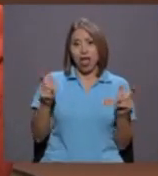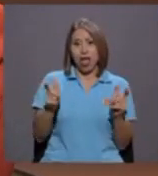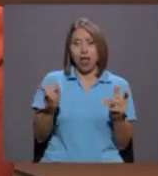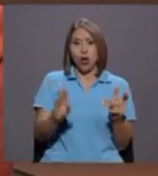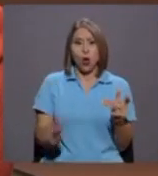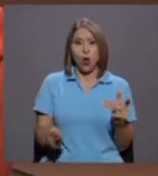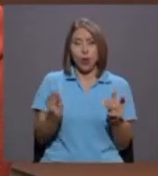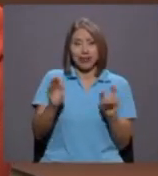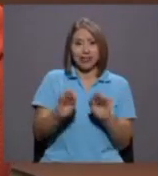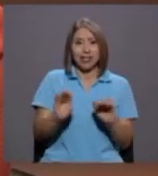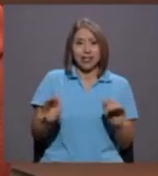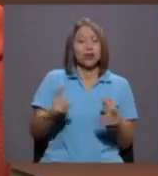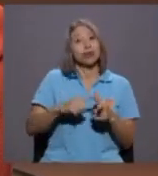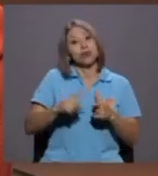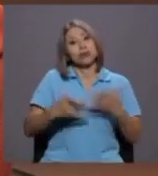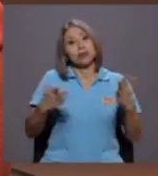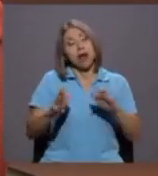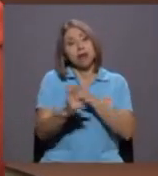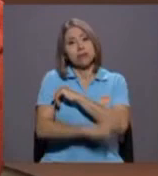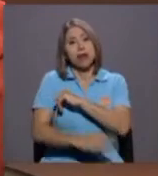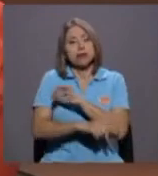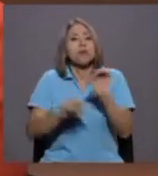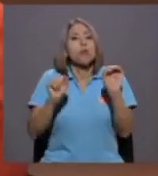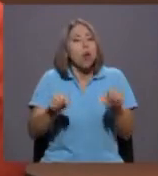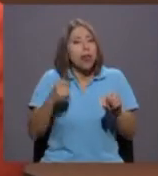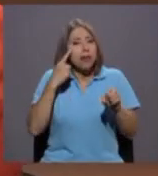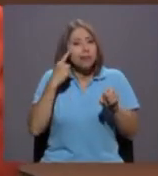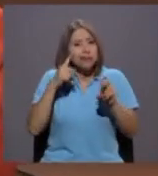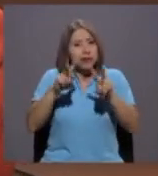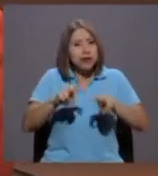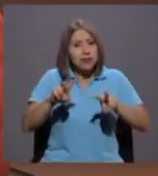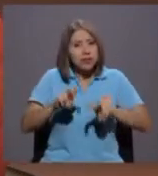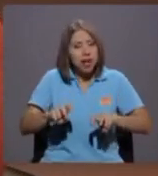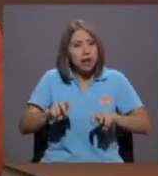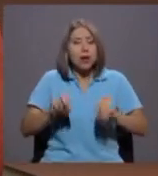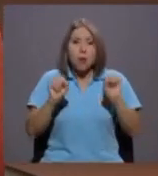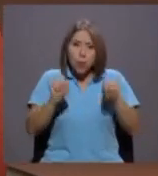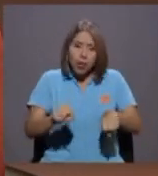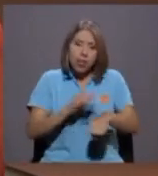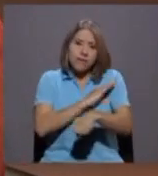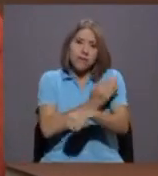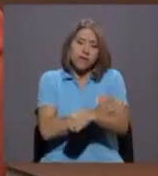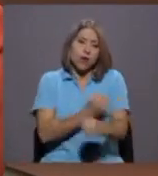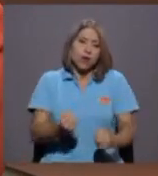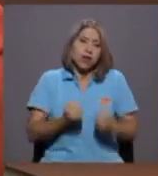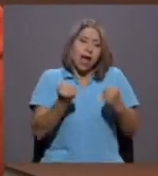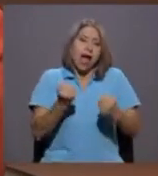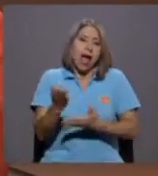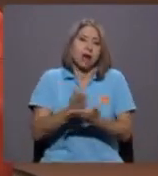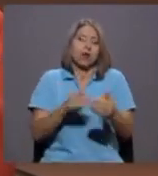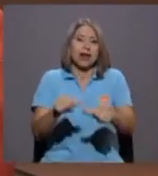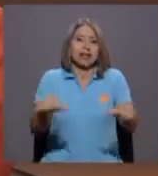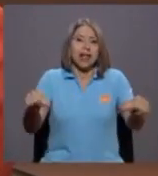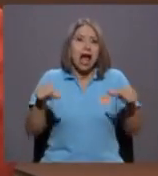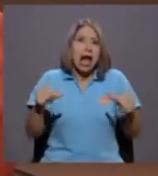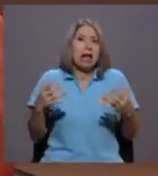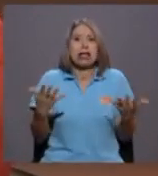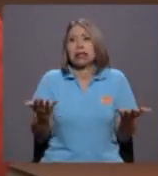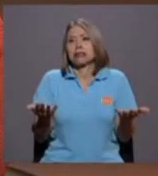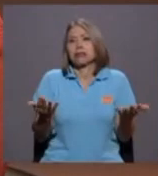país podría darse la oportunidad de revisar, fortalecer algunas áreas en el mismo sector salud, qué sé yo,